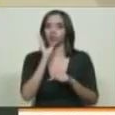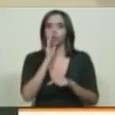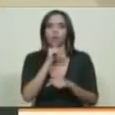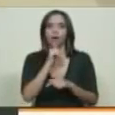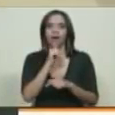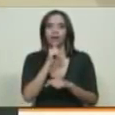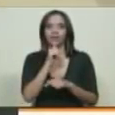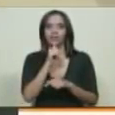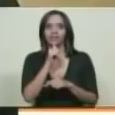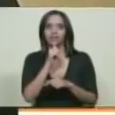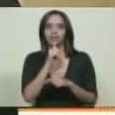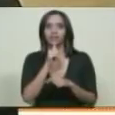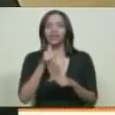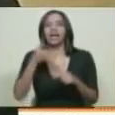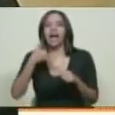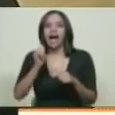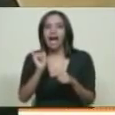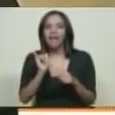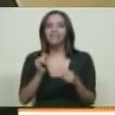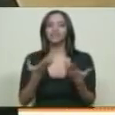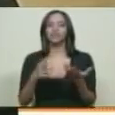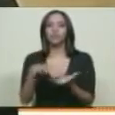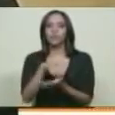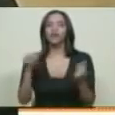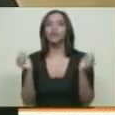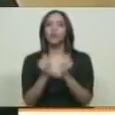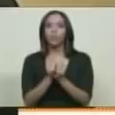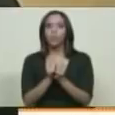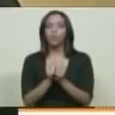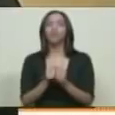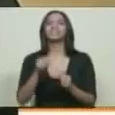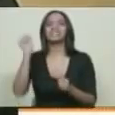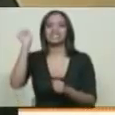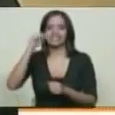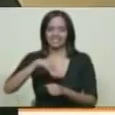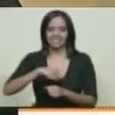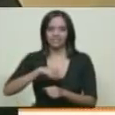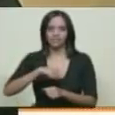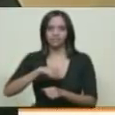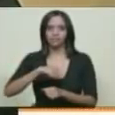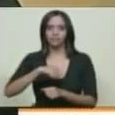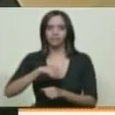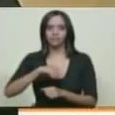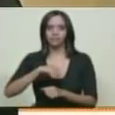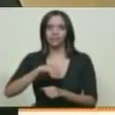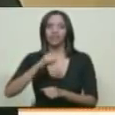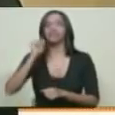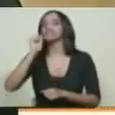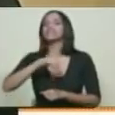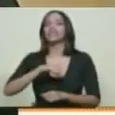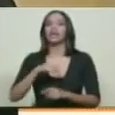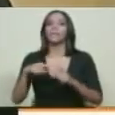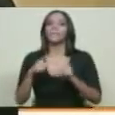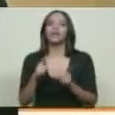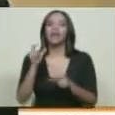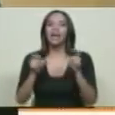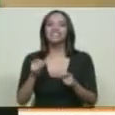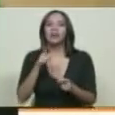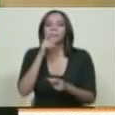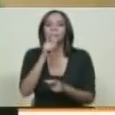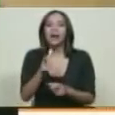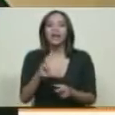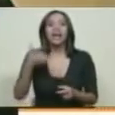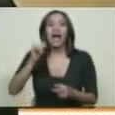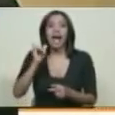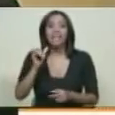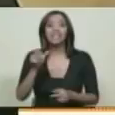sea, ¿hay una situación dura? Sí. ¿Nos están haciendo pasar por una situación dura? Sí. ¿La gente lo está pasando mal? ¿Hay gente que lo está